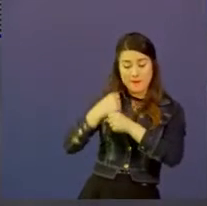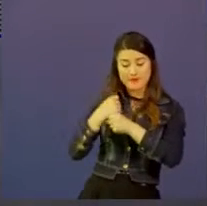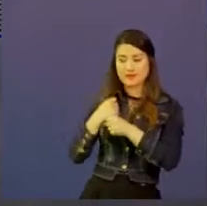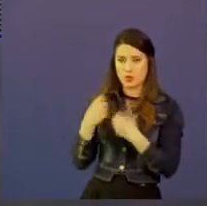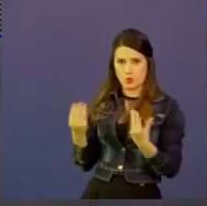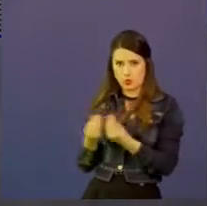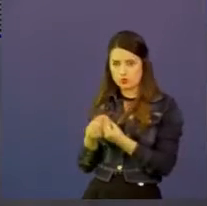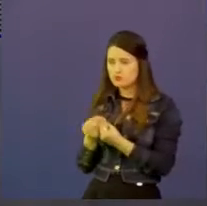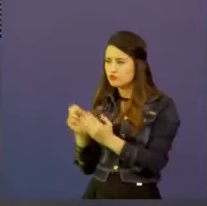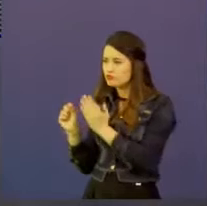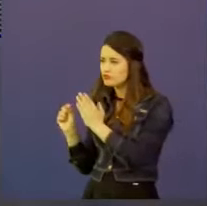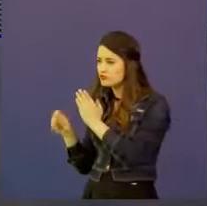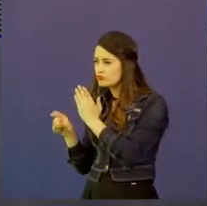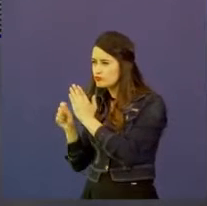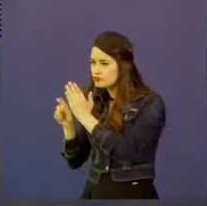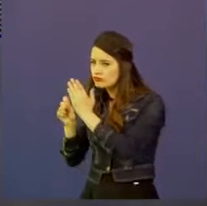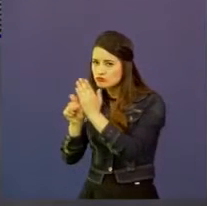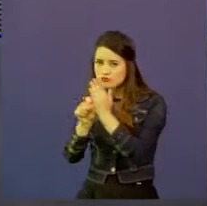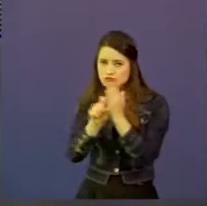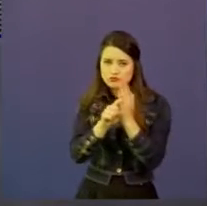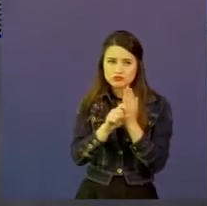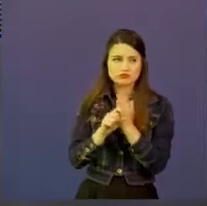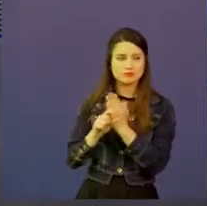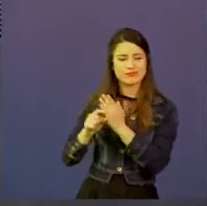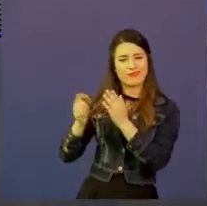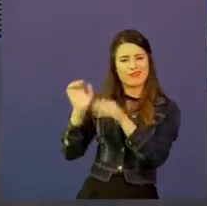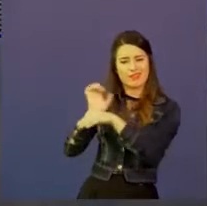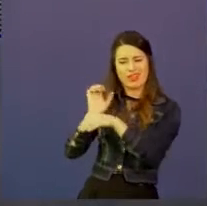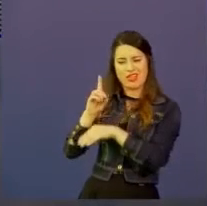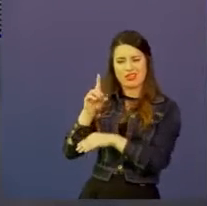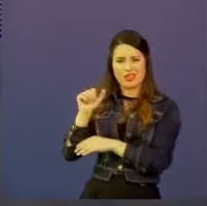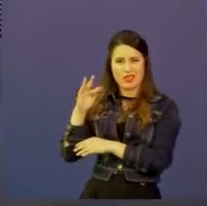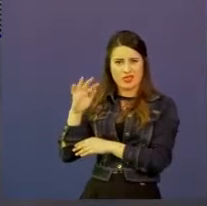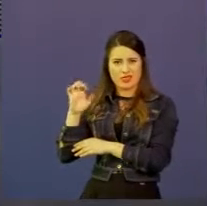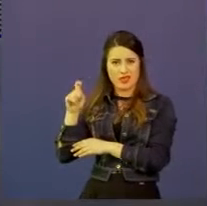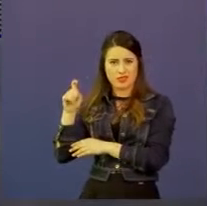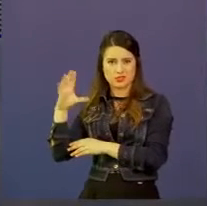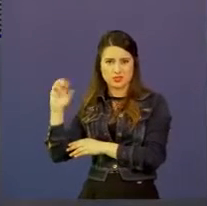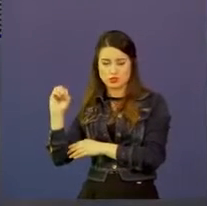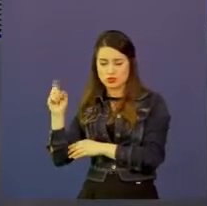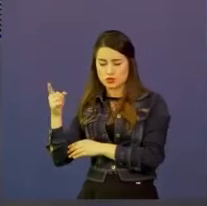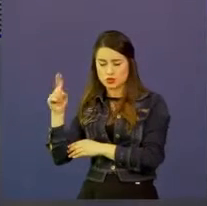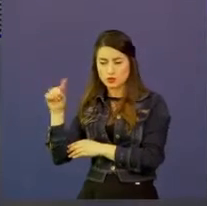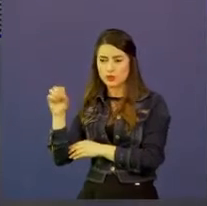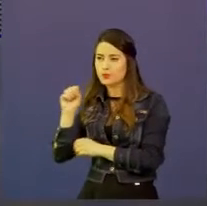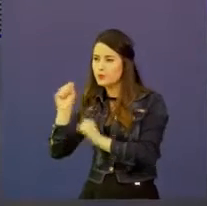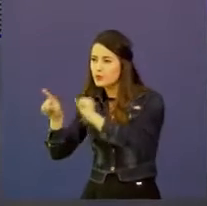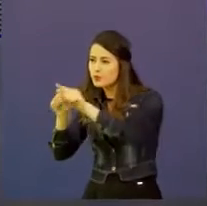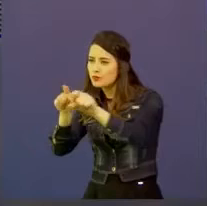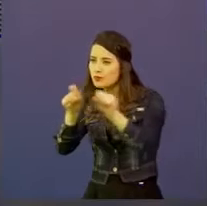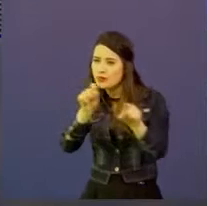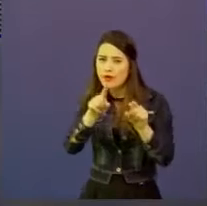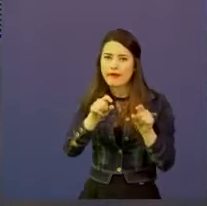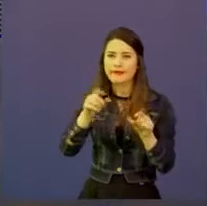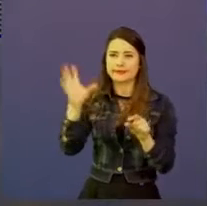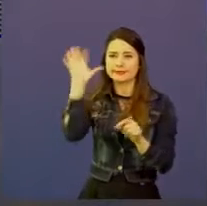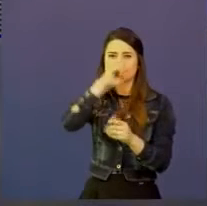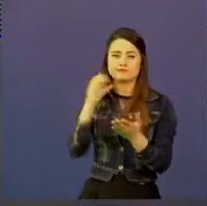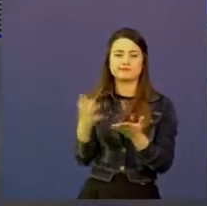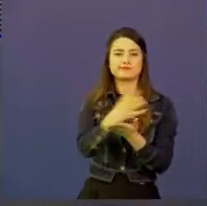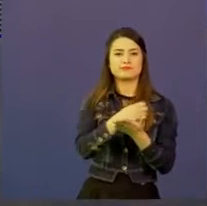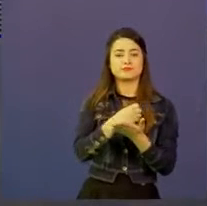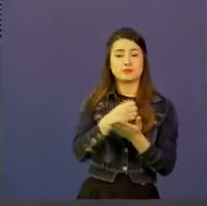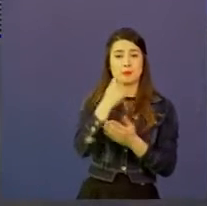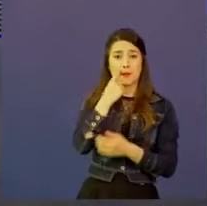que hicimos con Datexco y es que el 66% de los padres considera que sus hijos no están seguros mientras navegan